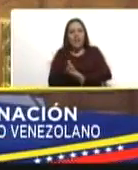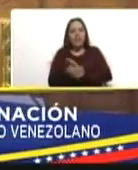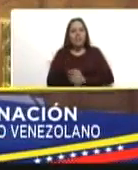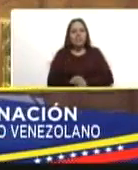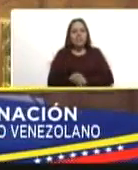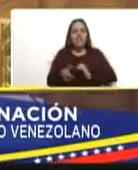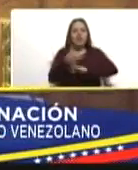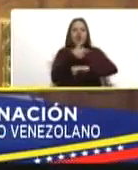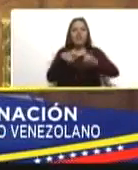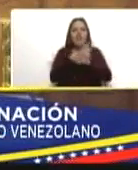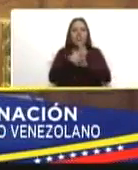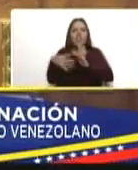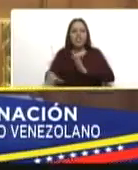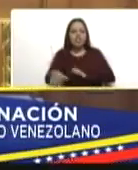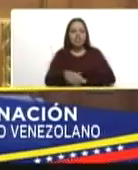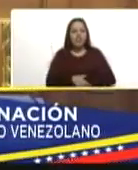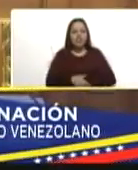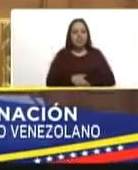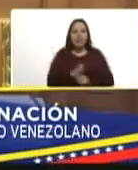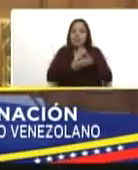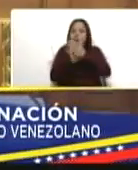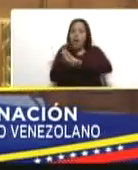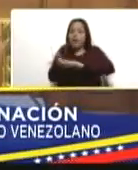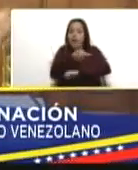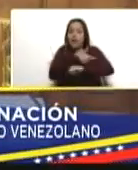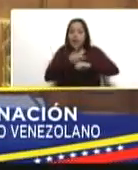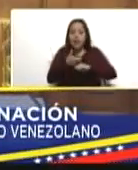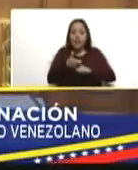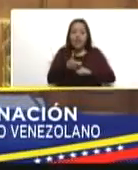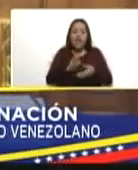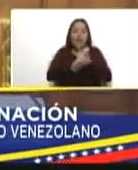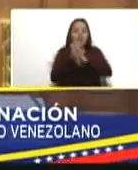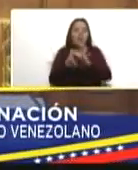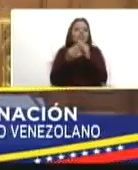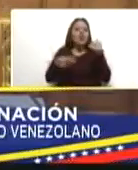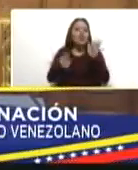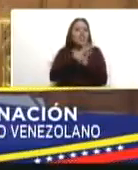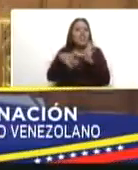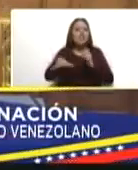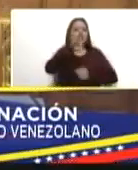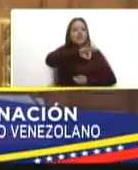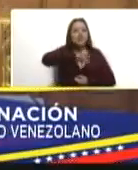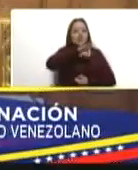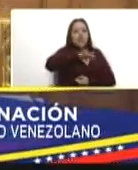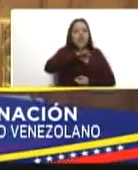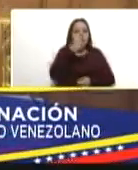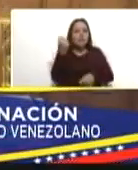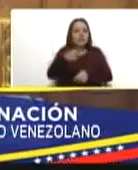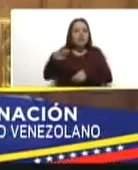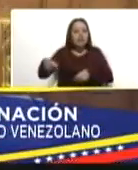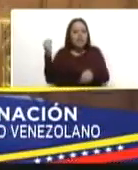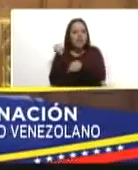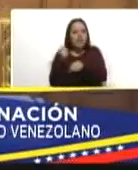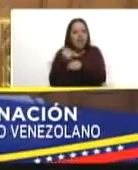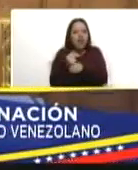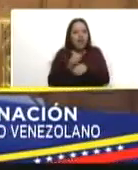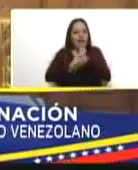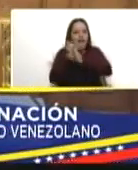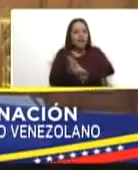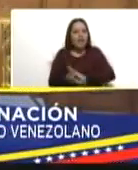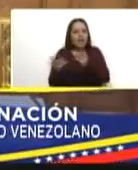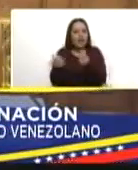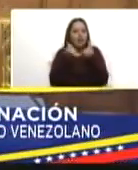derecho para destruir el estado para destruir todos los derechos sociales laborales para destruir la economía